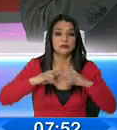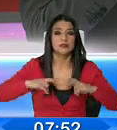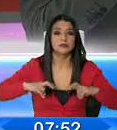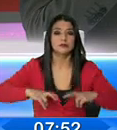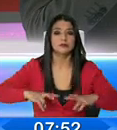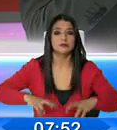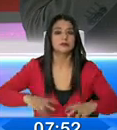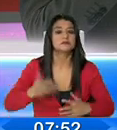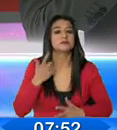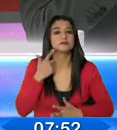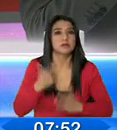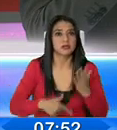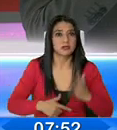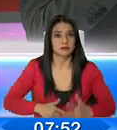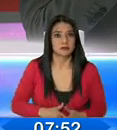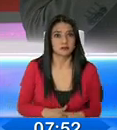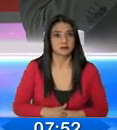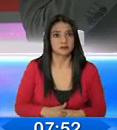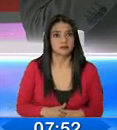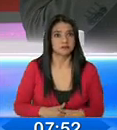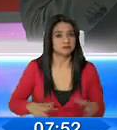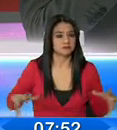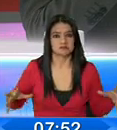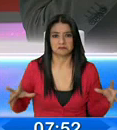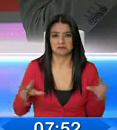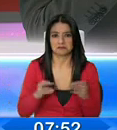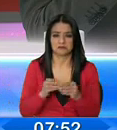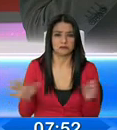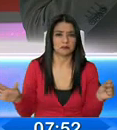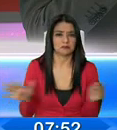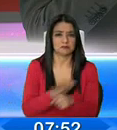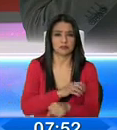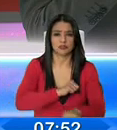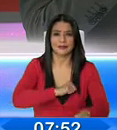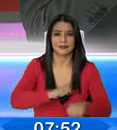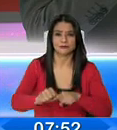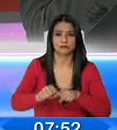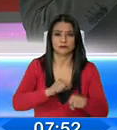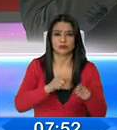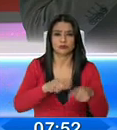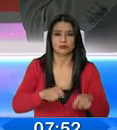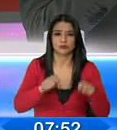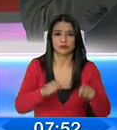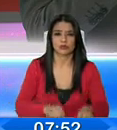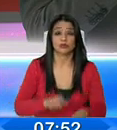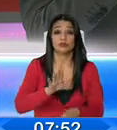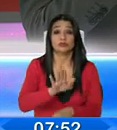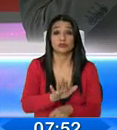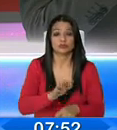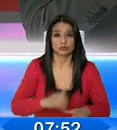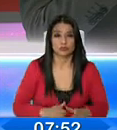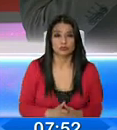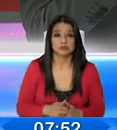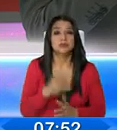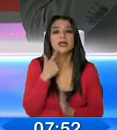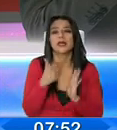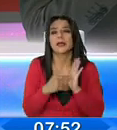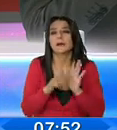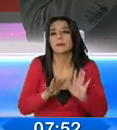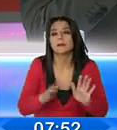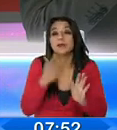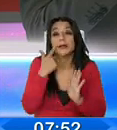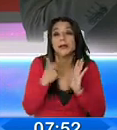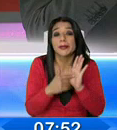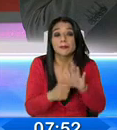una intervención en la totalidad de la gestión contractual de esa institución. Es un ejemplo claro de que